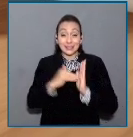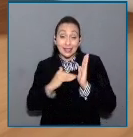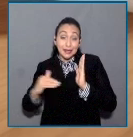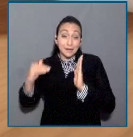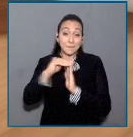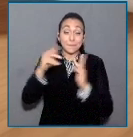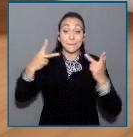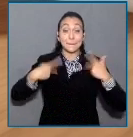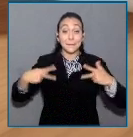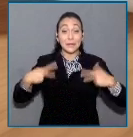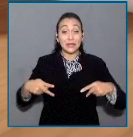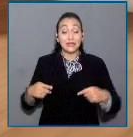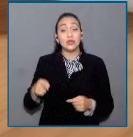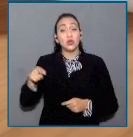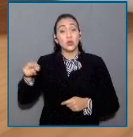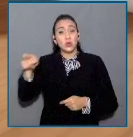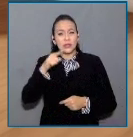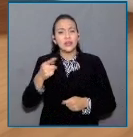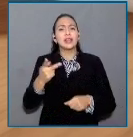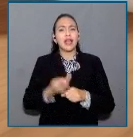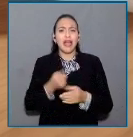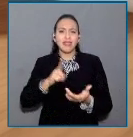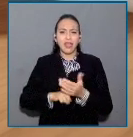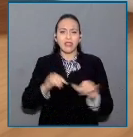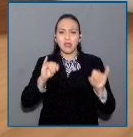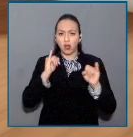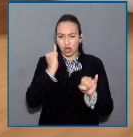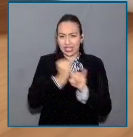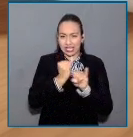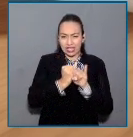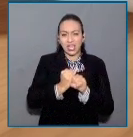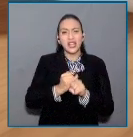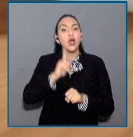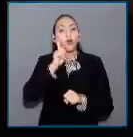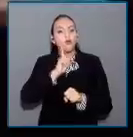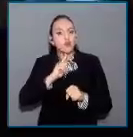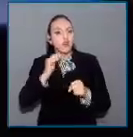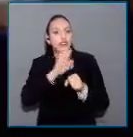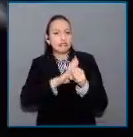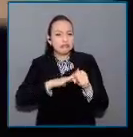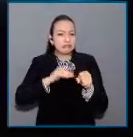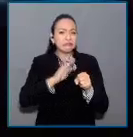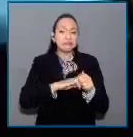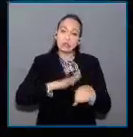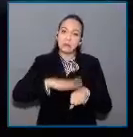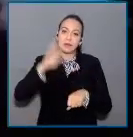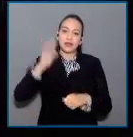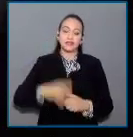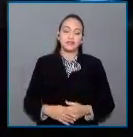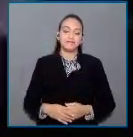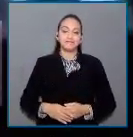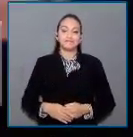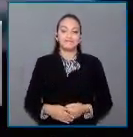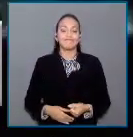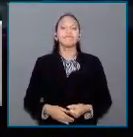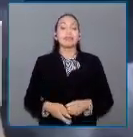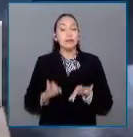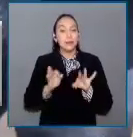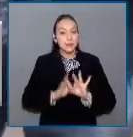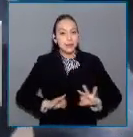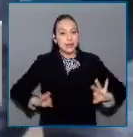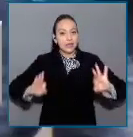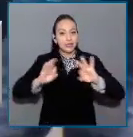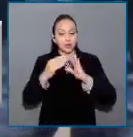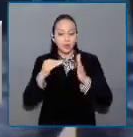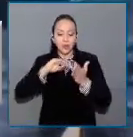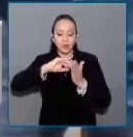de ciberacoso, siendo las mujeres las más afectadas. Es esencial implementar estrategias para enfrentar la